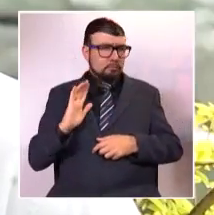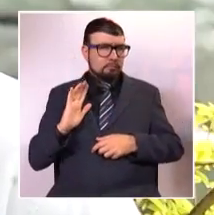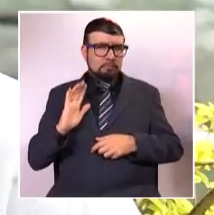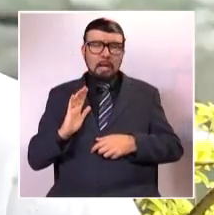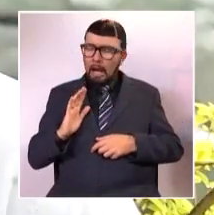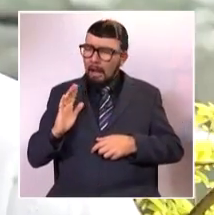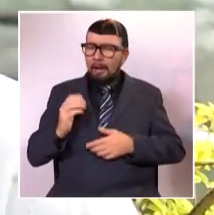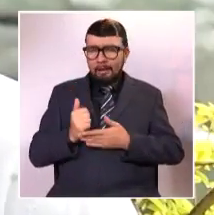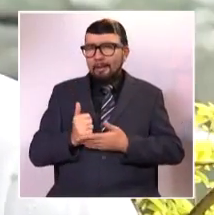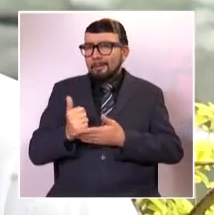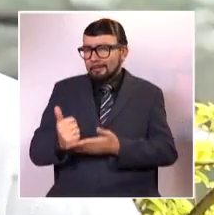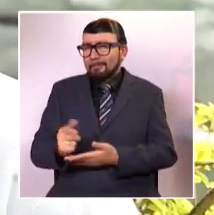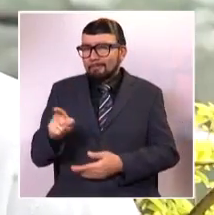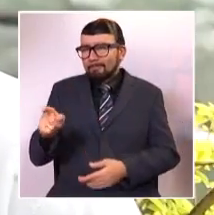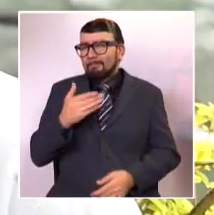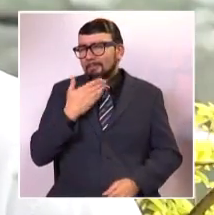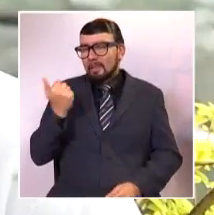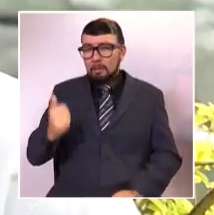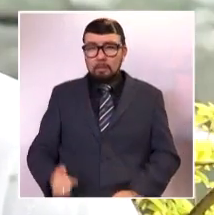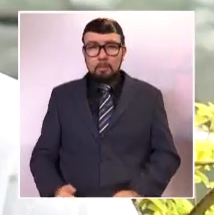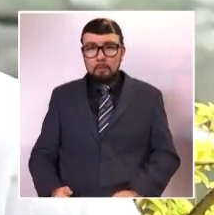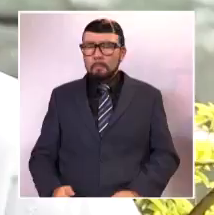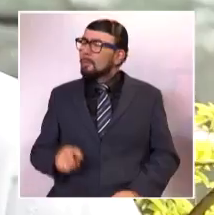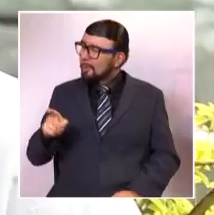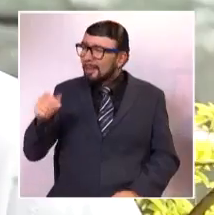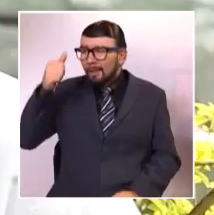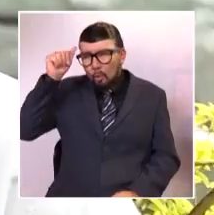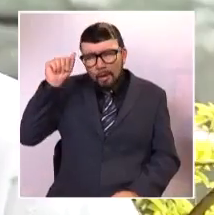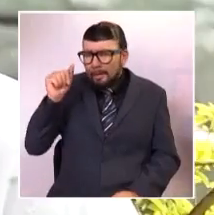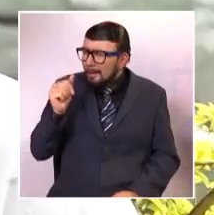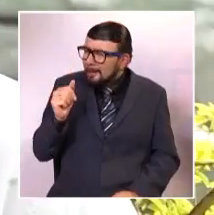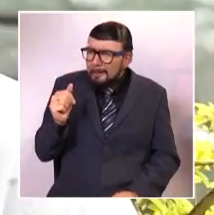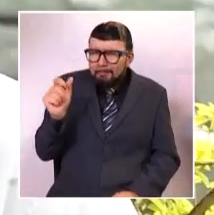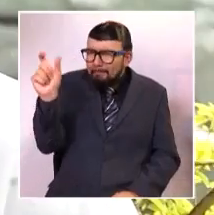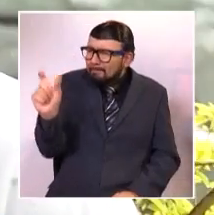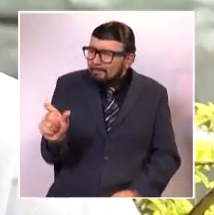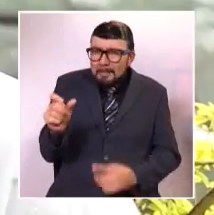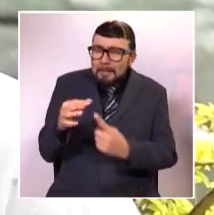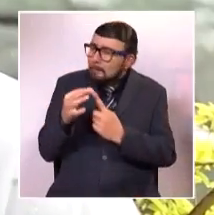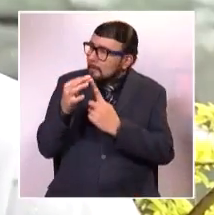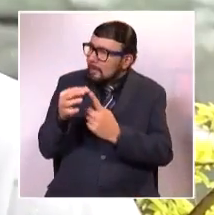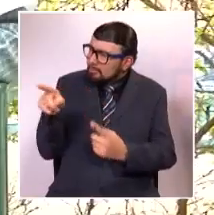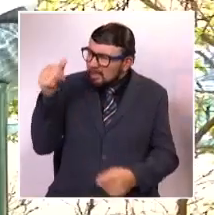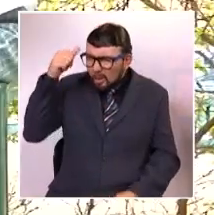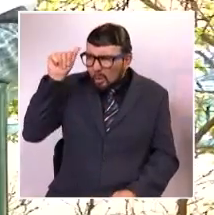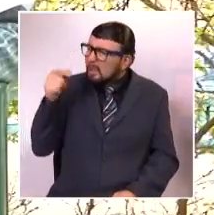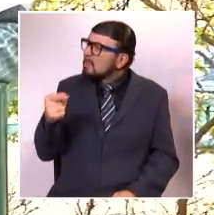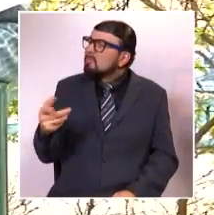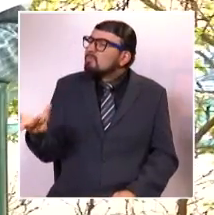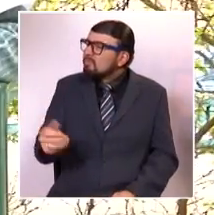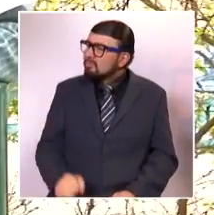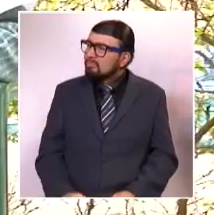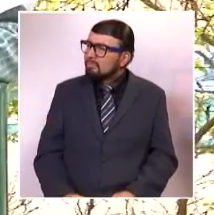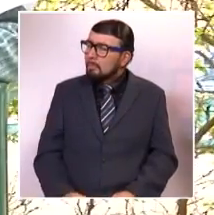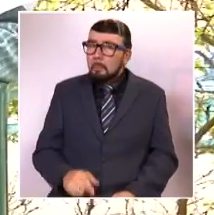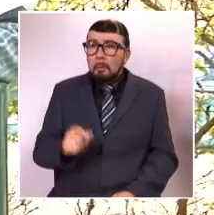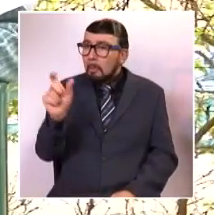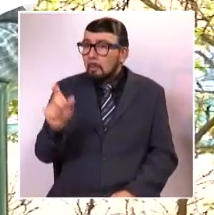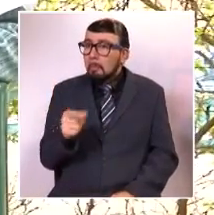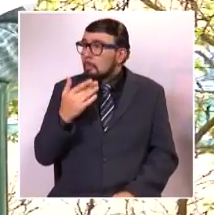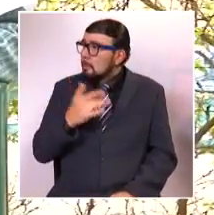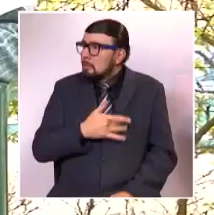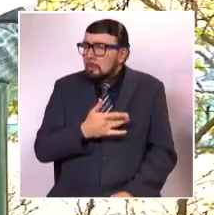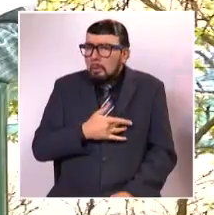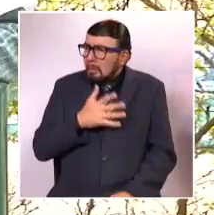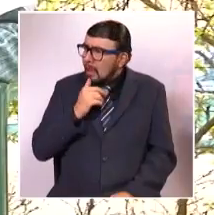abdominal. ¿Algún caso especial que recuerdes así en este momento asintomático y que